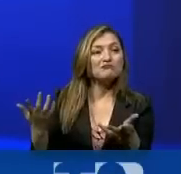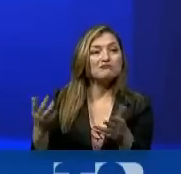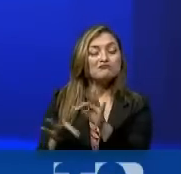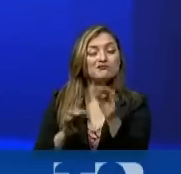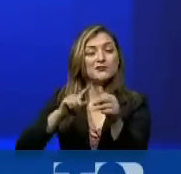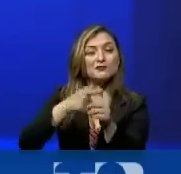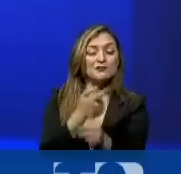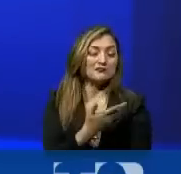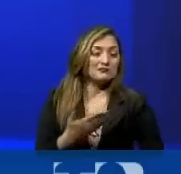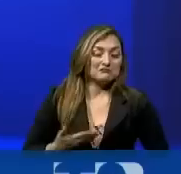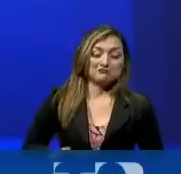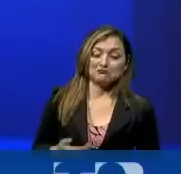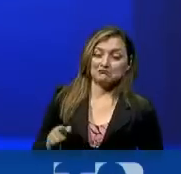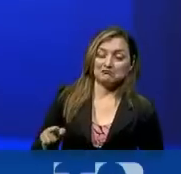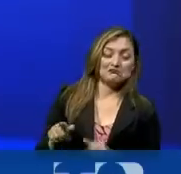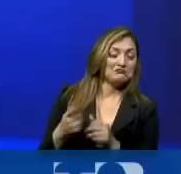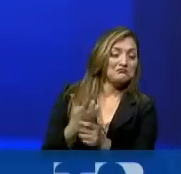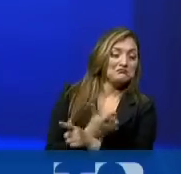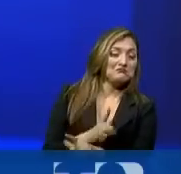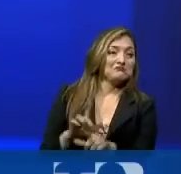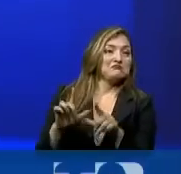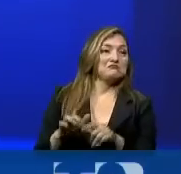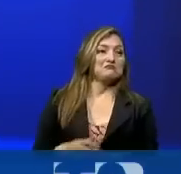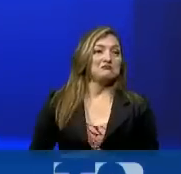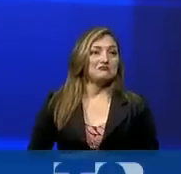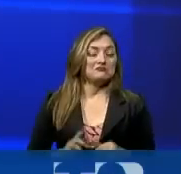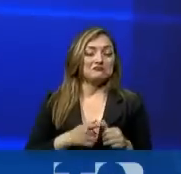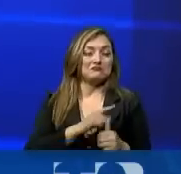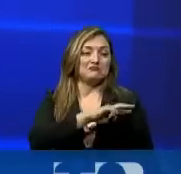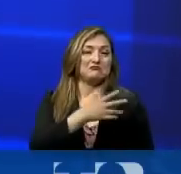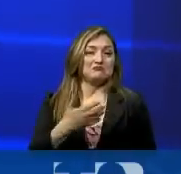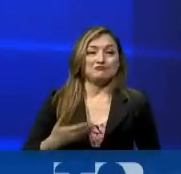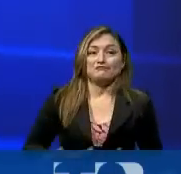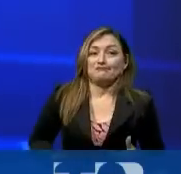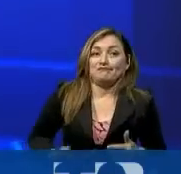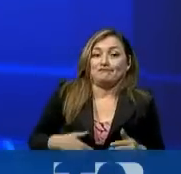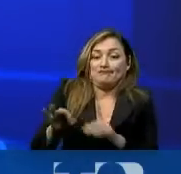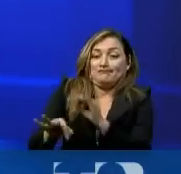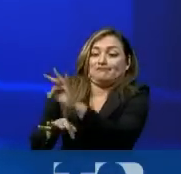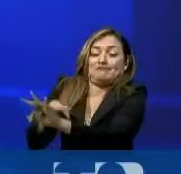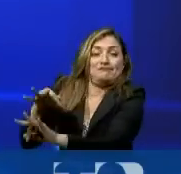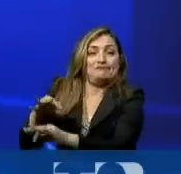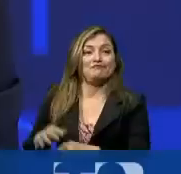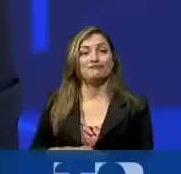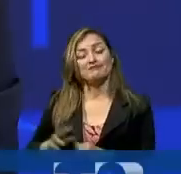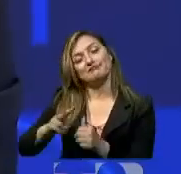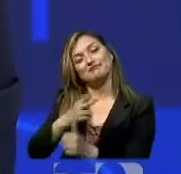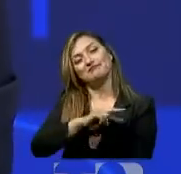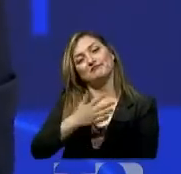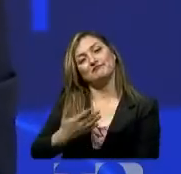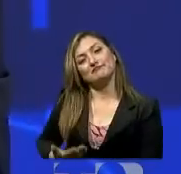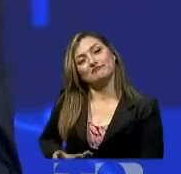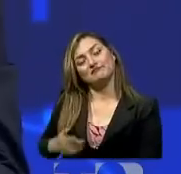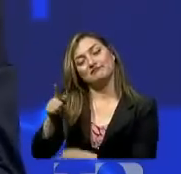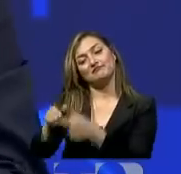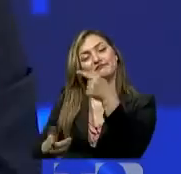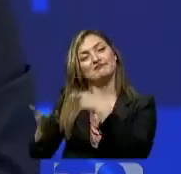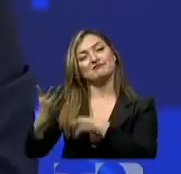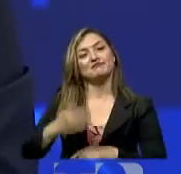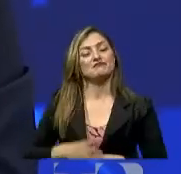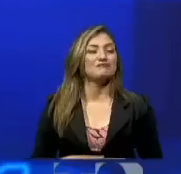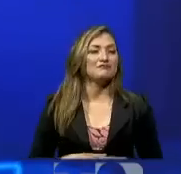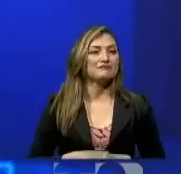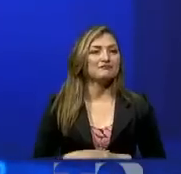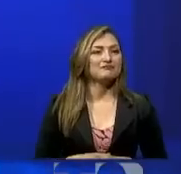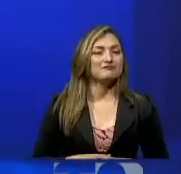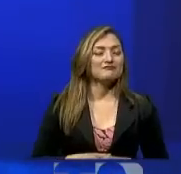primera vicepresidencia. Jurídicamente, desde mi punto de vista, tiene que elegirse el primer vicepresidente de la Asamblea Nacional. ¿No puede ser la segunda vicepresidenta designada primera